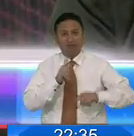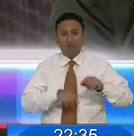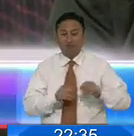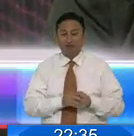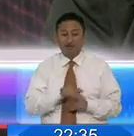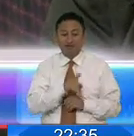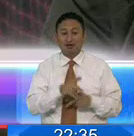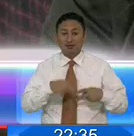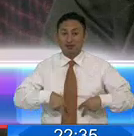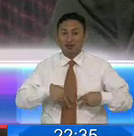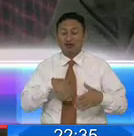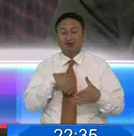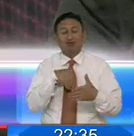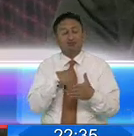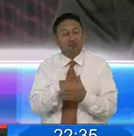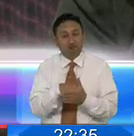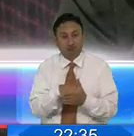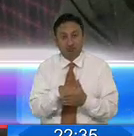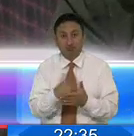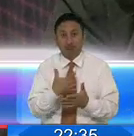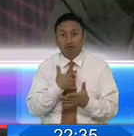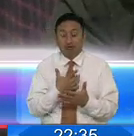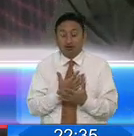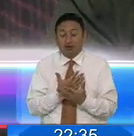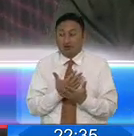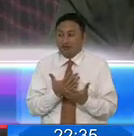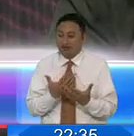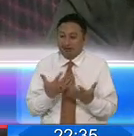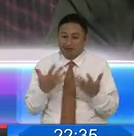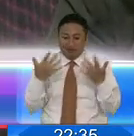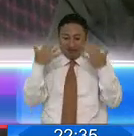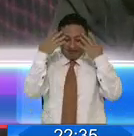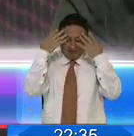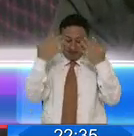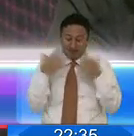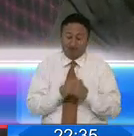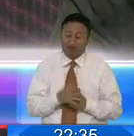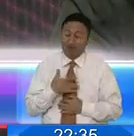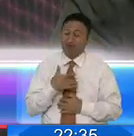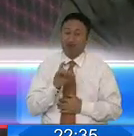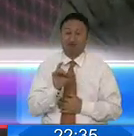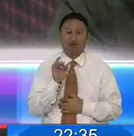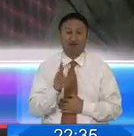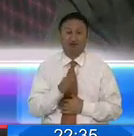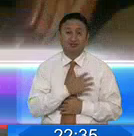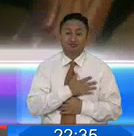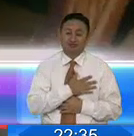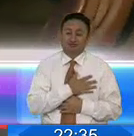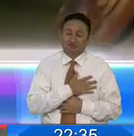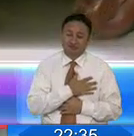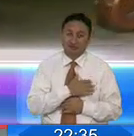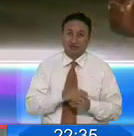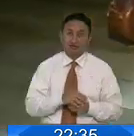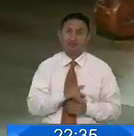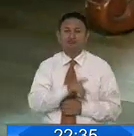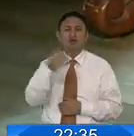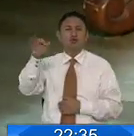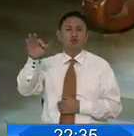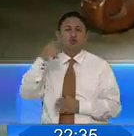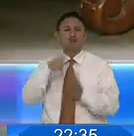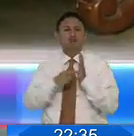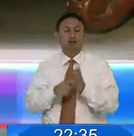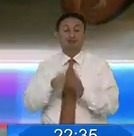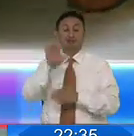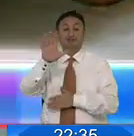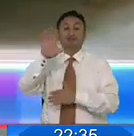vida muy limitada y yo me siento dolida en lo profundo de mi ser el documento del hospital emitido el